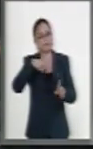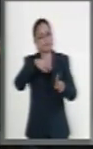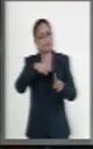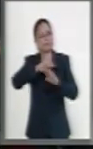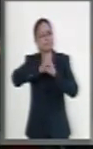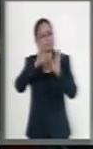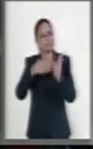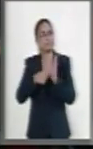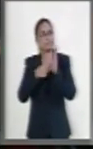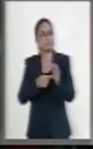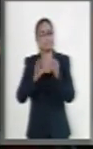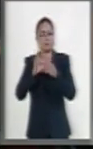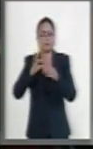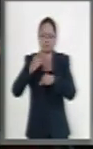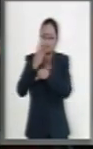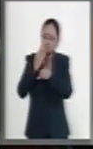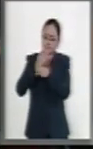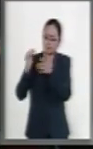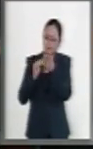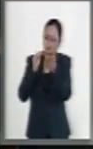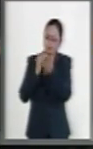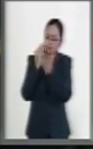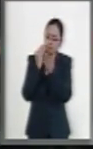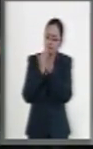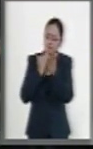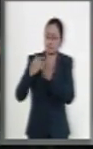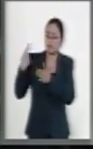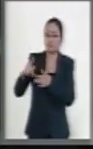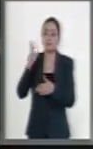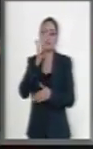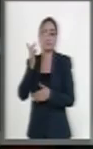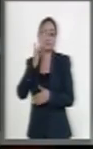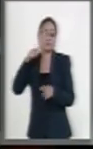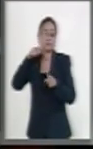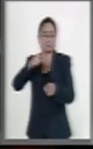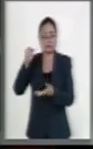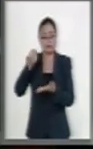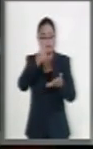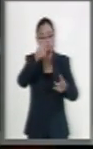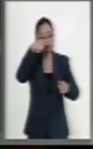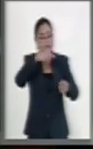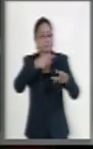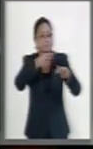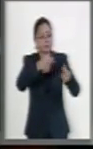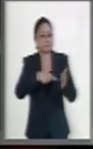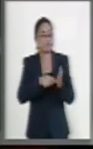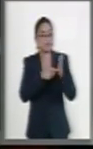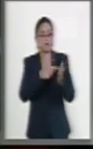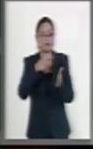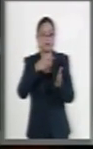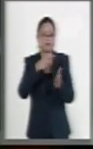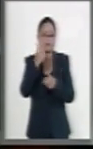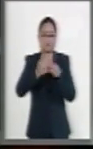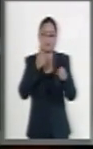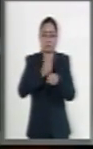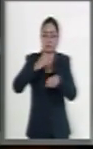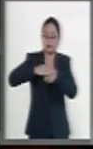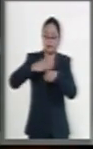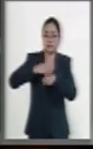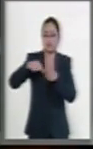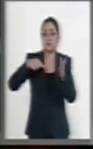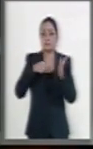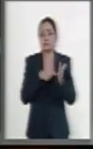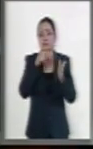certeza que los ajustes realizados por la Cámara de Diputados al paquete económico del ejercicio fiscal del próximo año